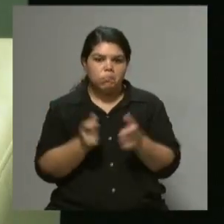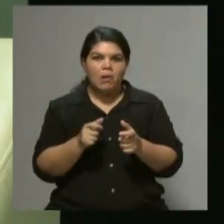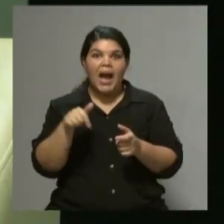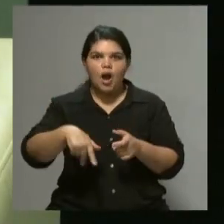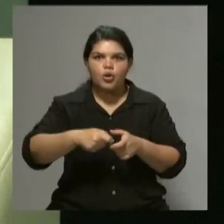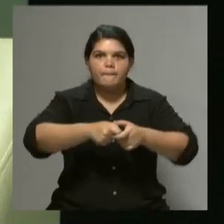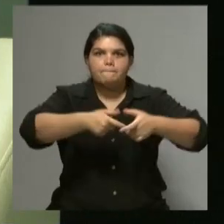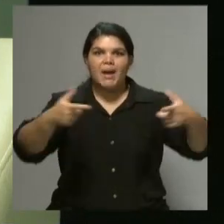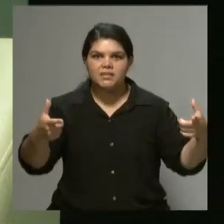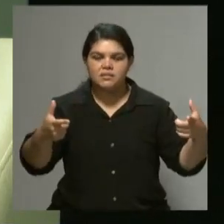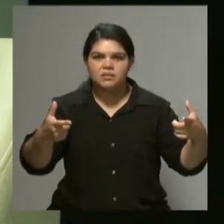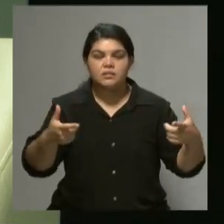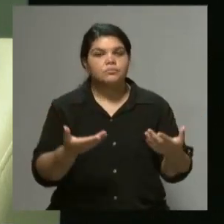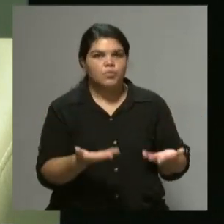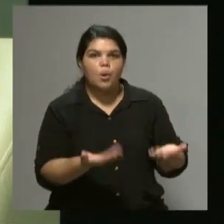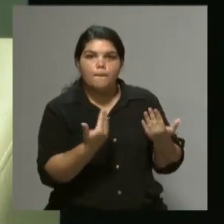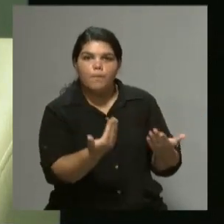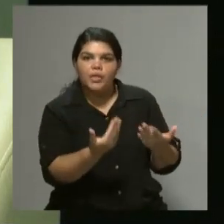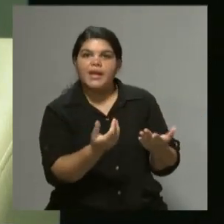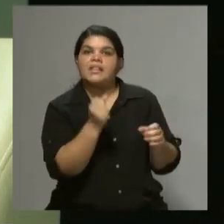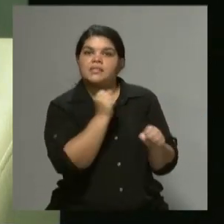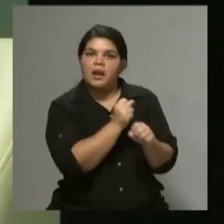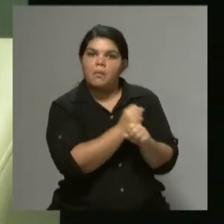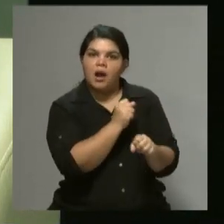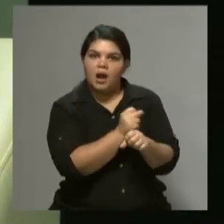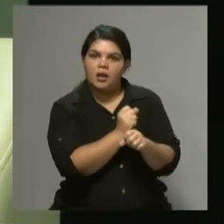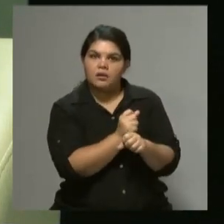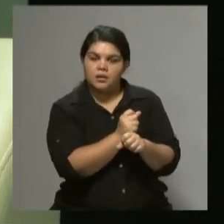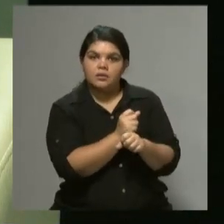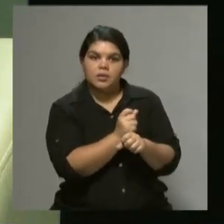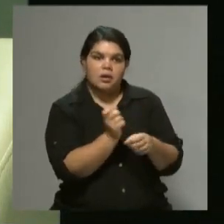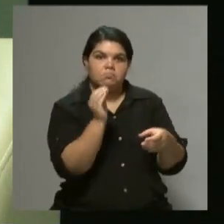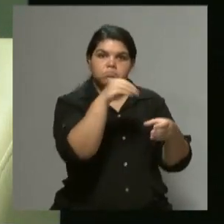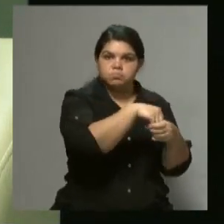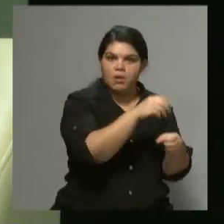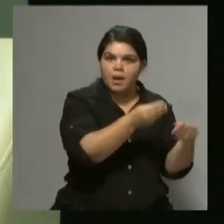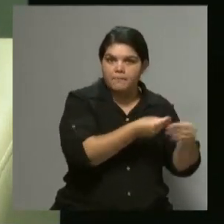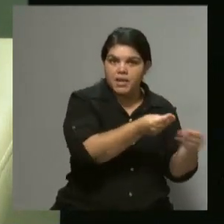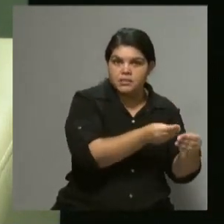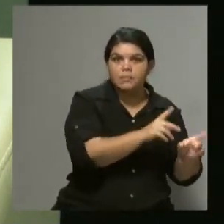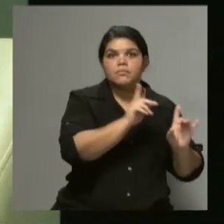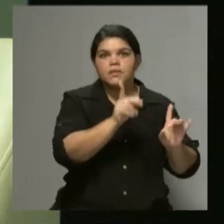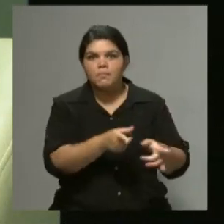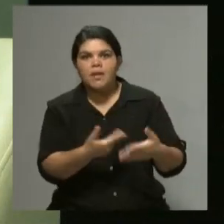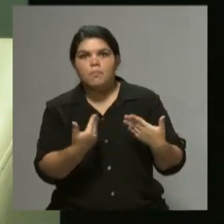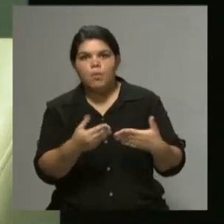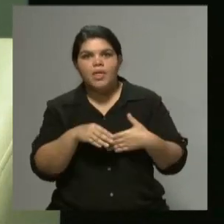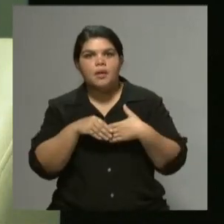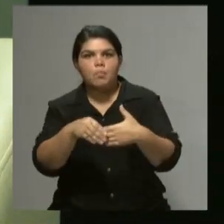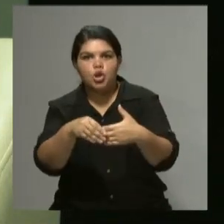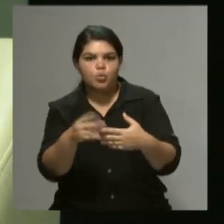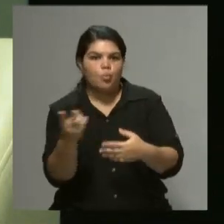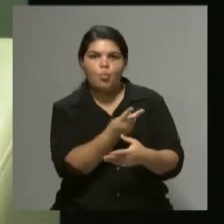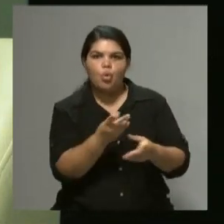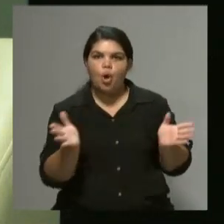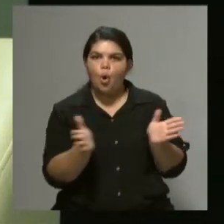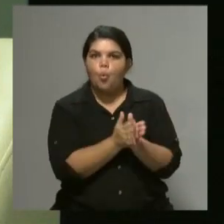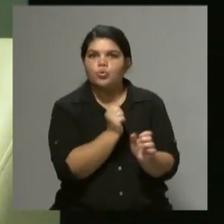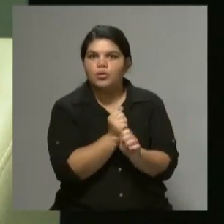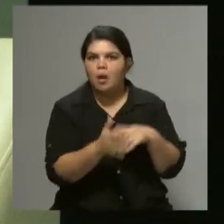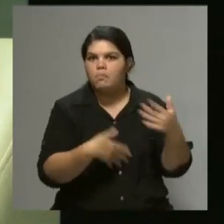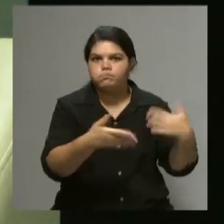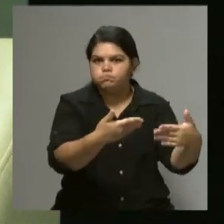también podés tener ser un monotributo. Claro. ¿Sí? Esto que surge de tener dos empleos y...